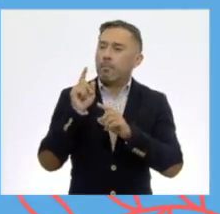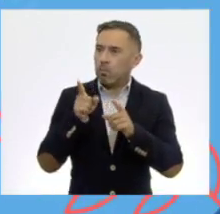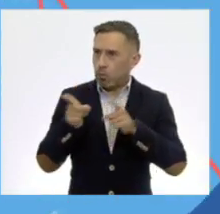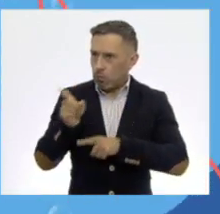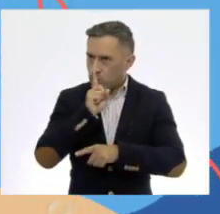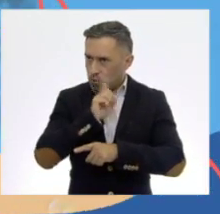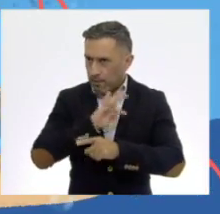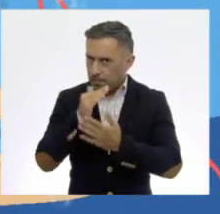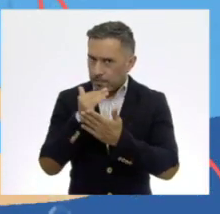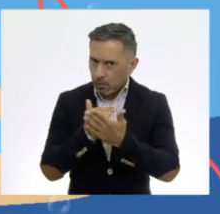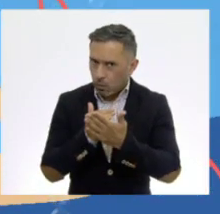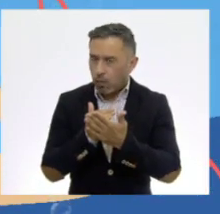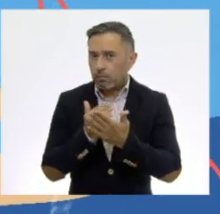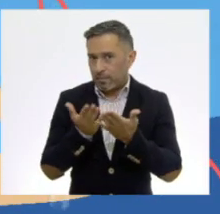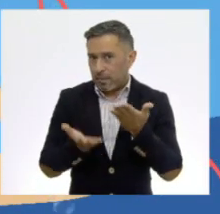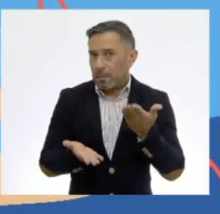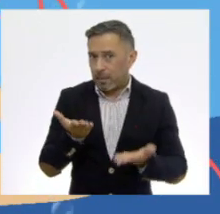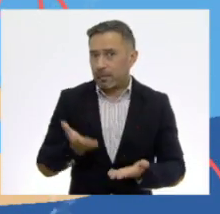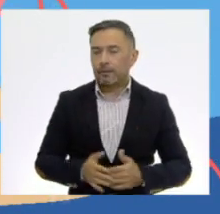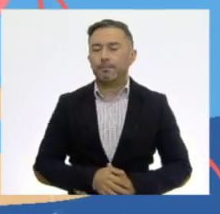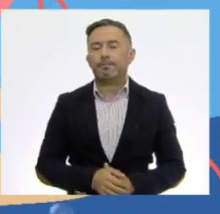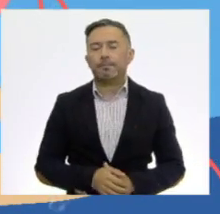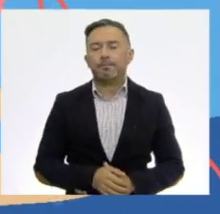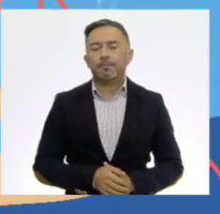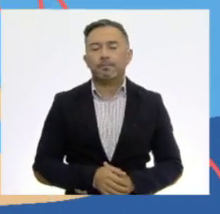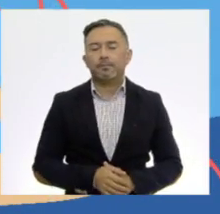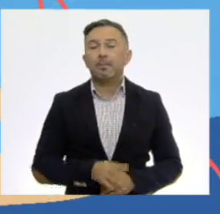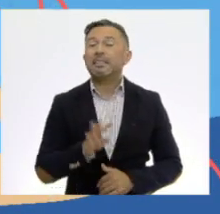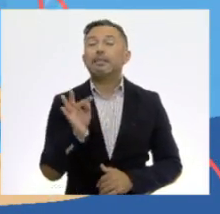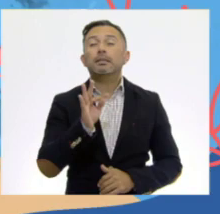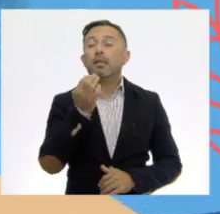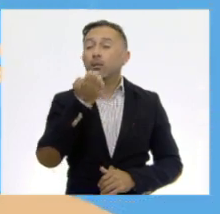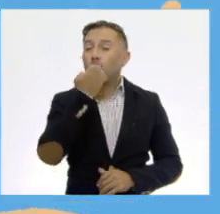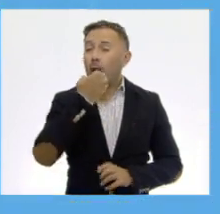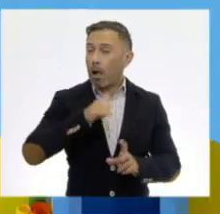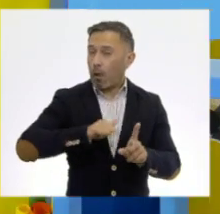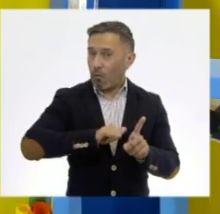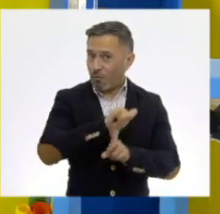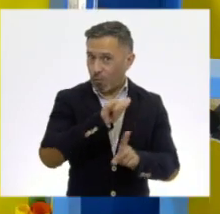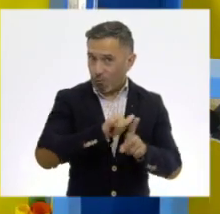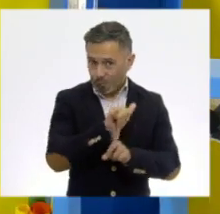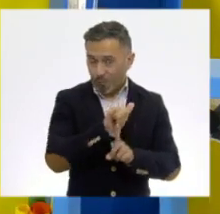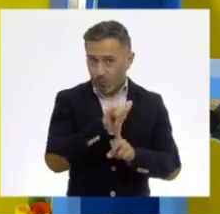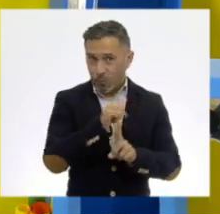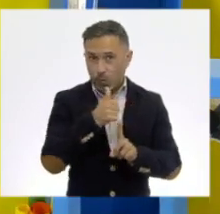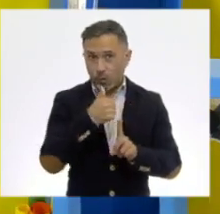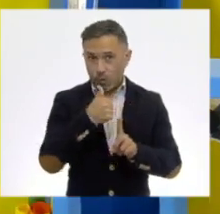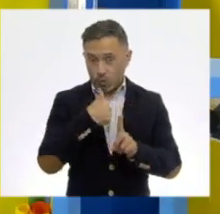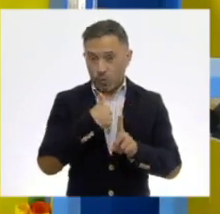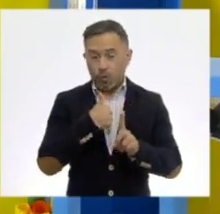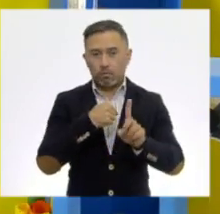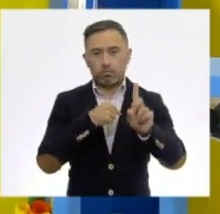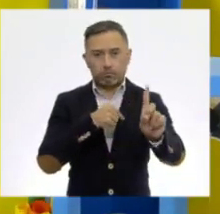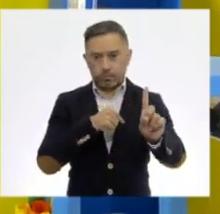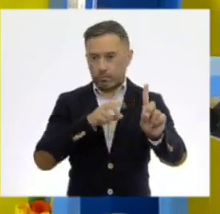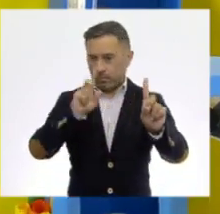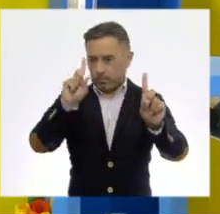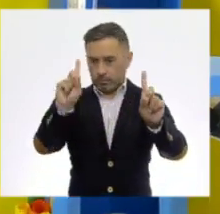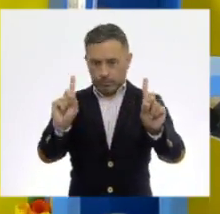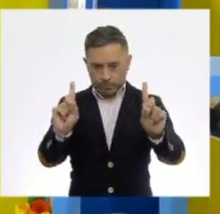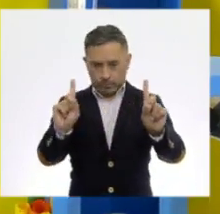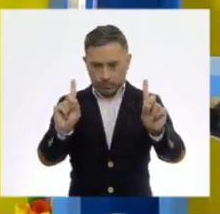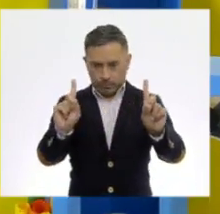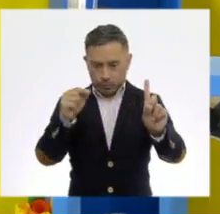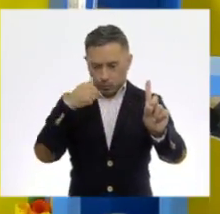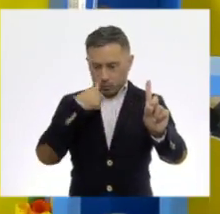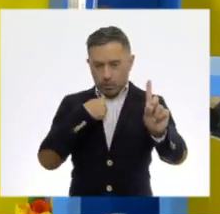sea que si se presenta un acoso escolar y yo estoy allí, alguno de estos tres papeles los estoy